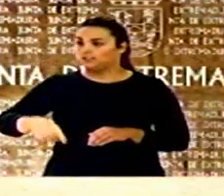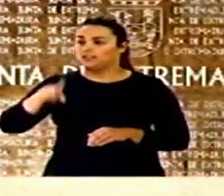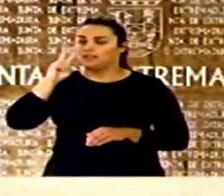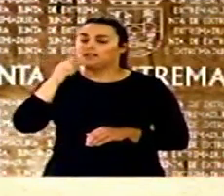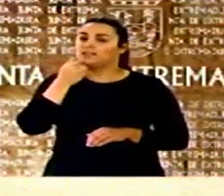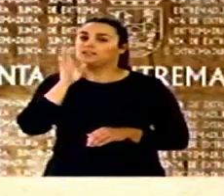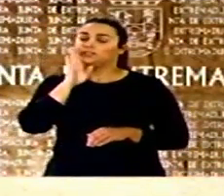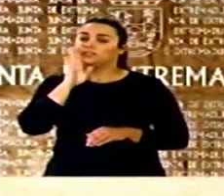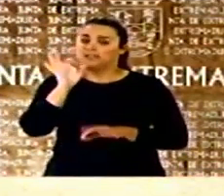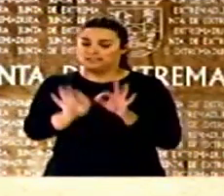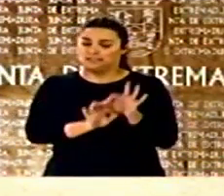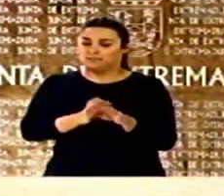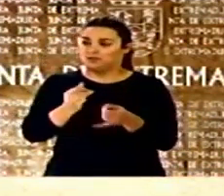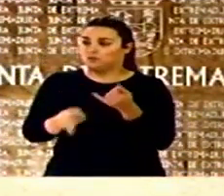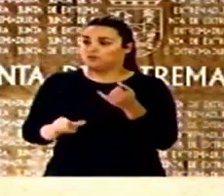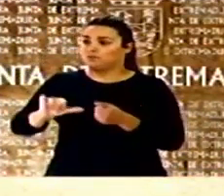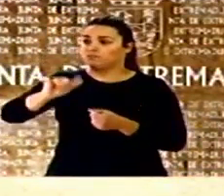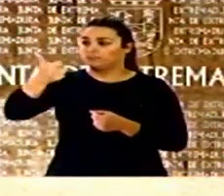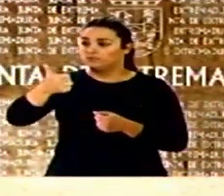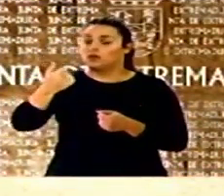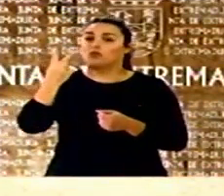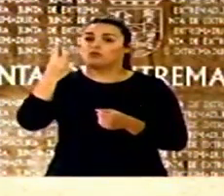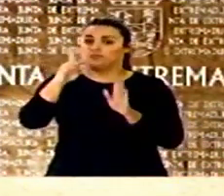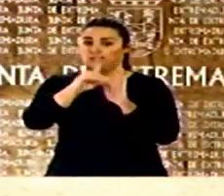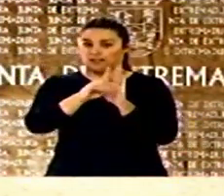visto. ¿Se ha hecho una foto? ¿Quién?